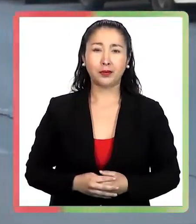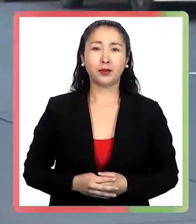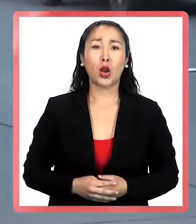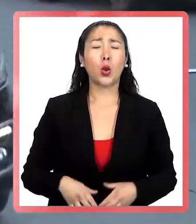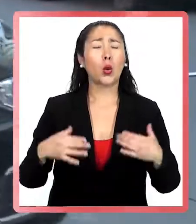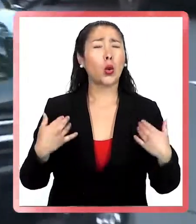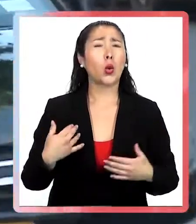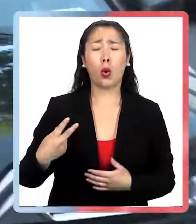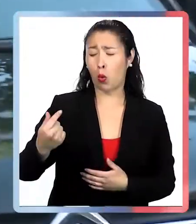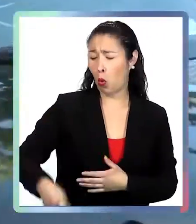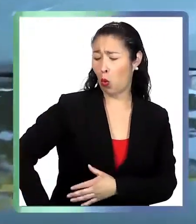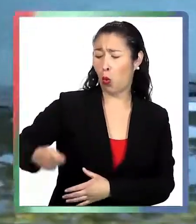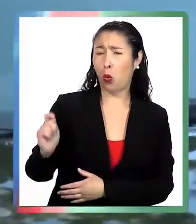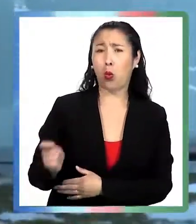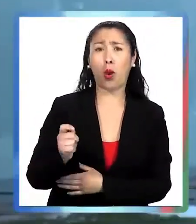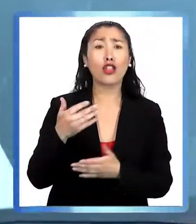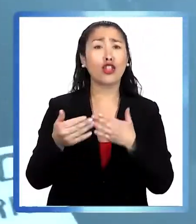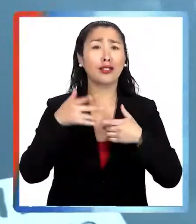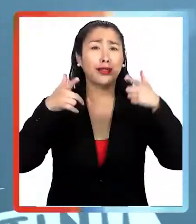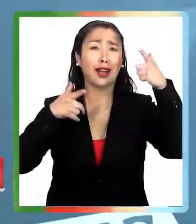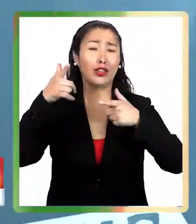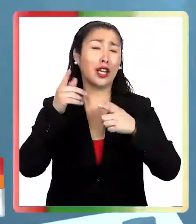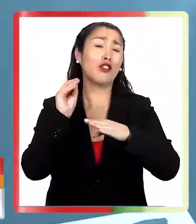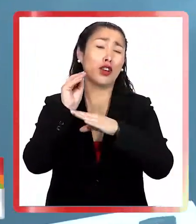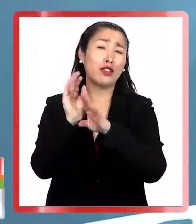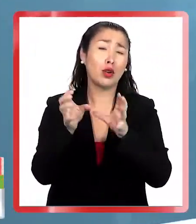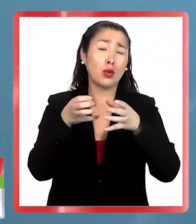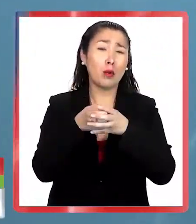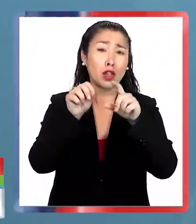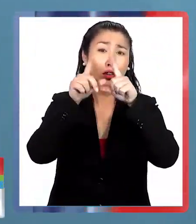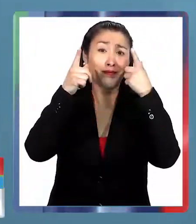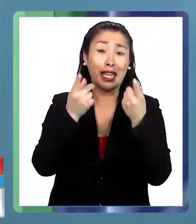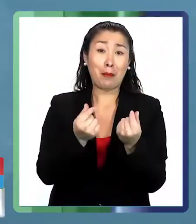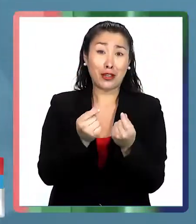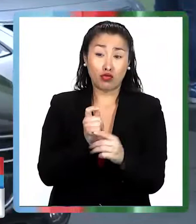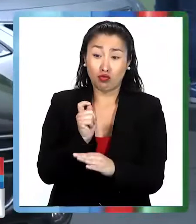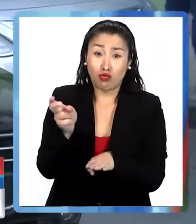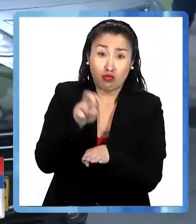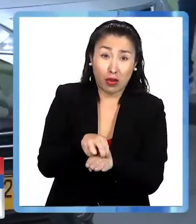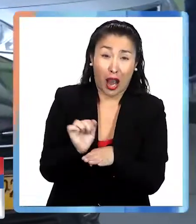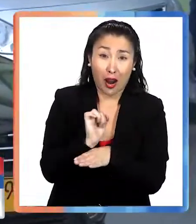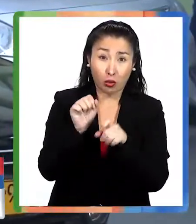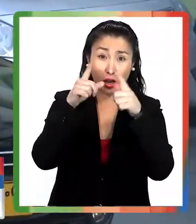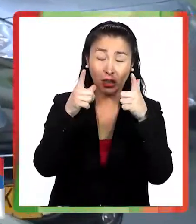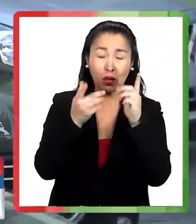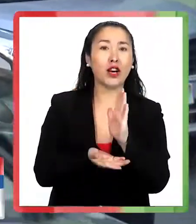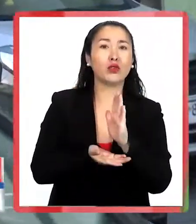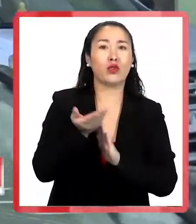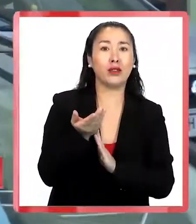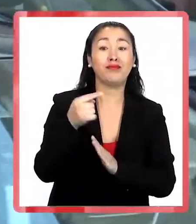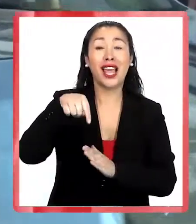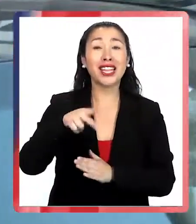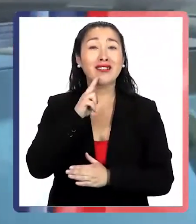Un duro golpe a los bolsillos de los talquinos es el anuncio hecho por el gremio de los colectiveros referente al alza de pasajes. Ya son dos líneas que a contar de este